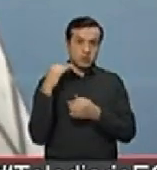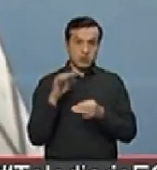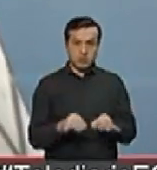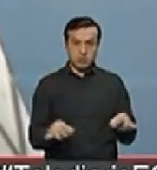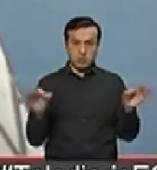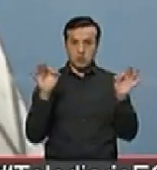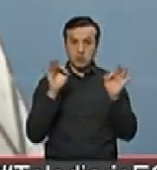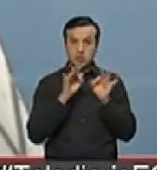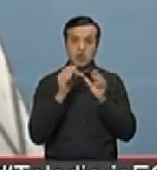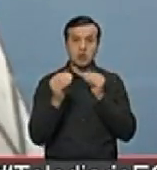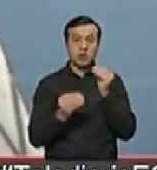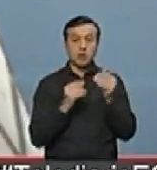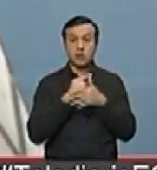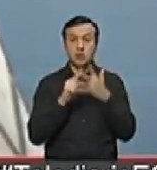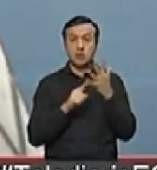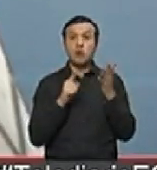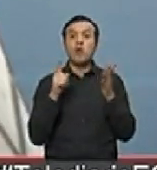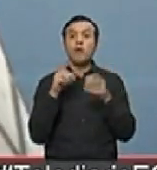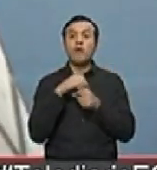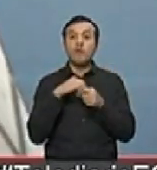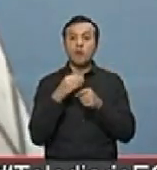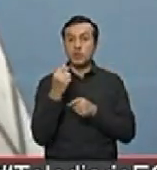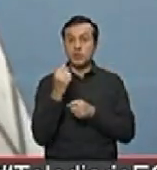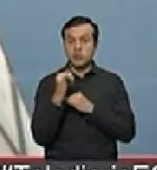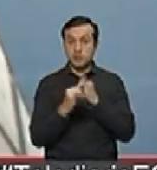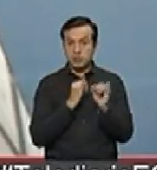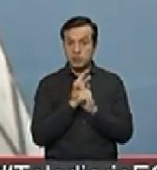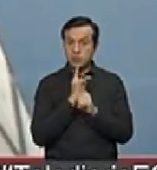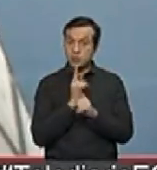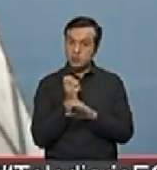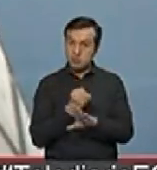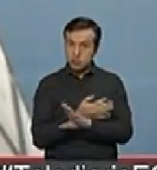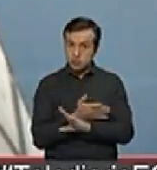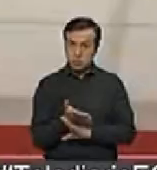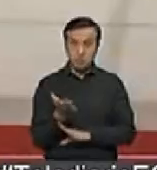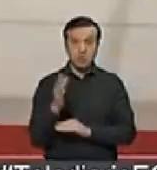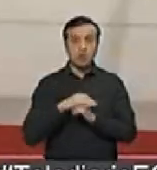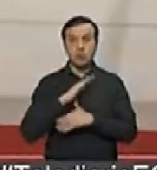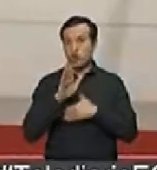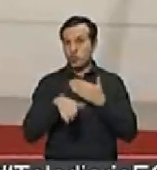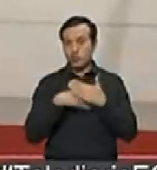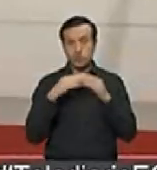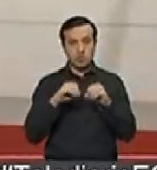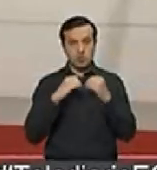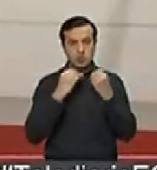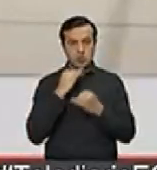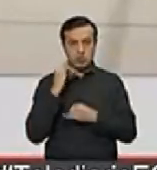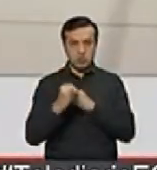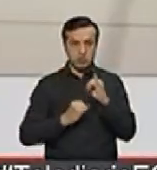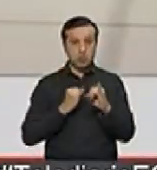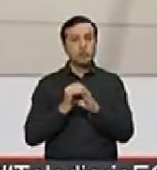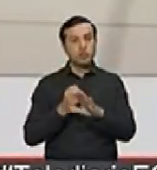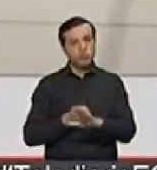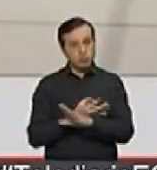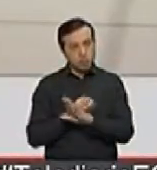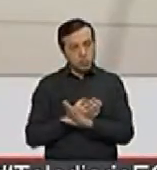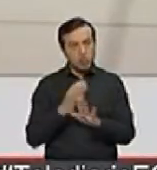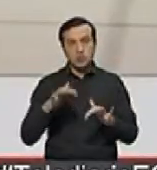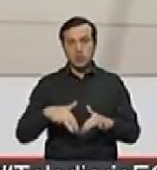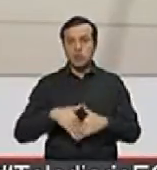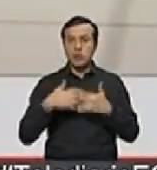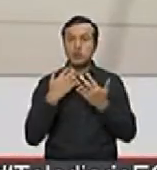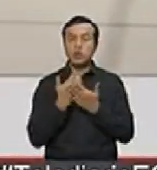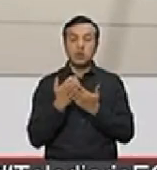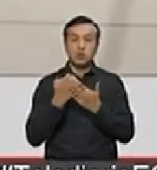saber qué es lo que busca el Fondo Monetario Internacional o qué es lo que recomendaba el Fondo Monetario Internacional. Todos los organismos multilaterales hacen recomendaciones para reactivar económicamente al